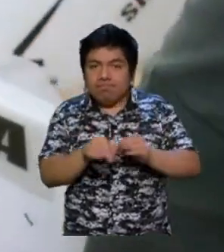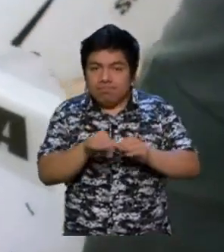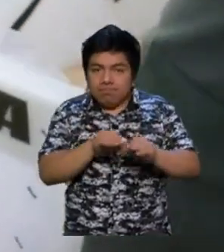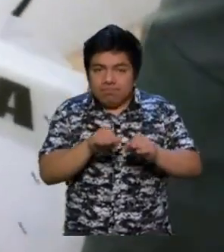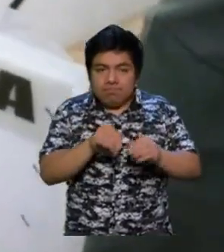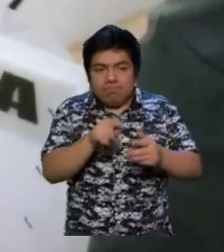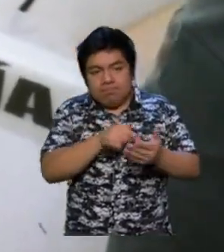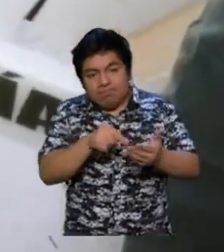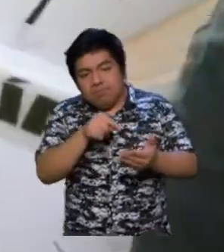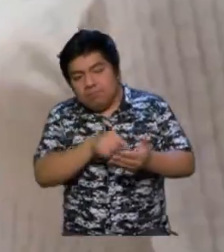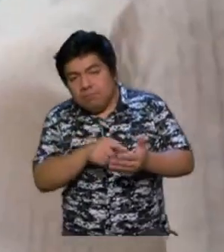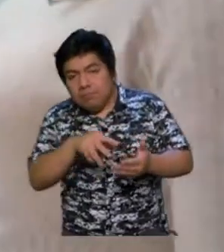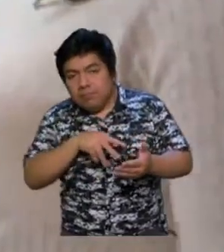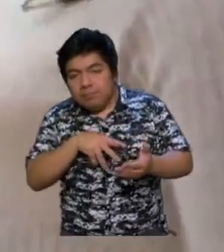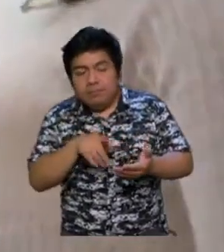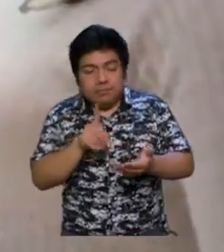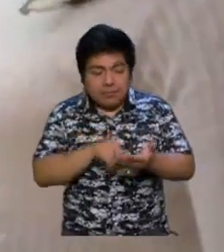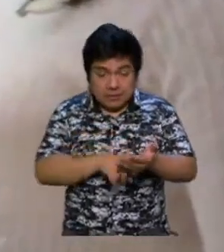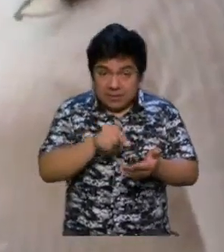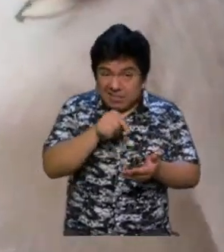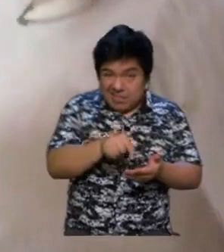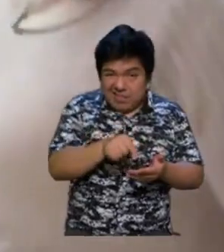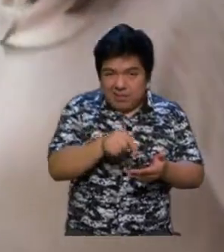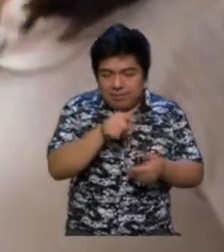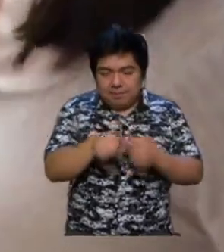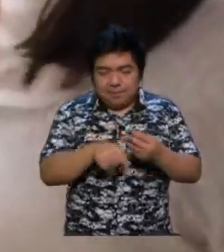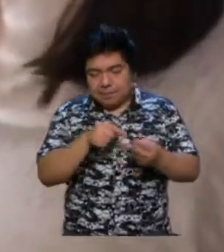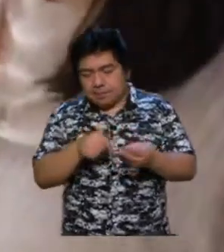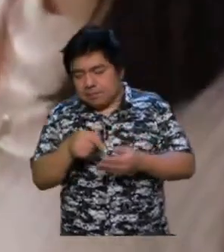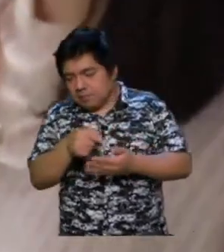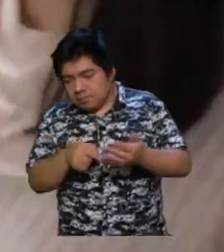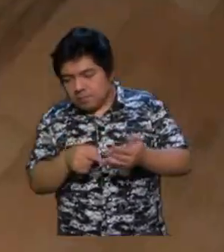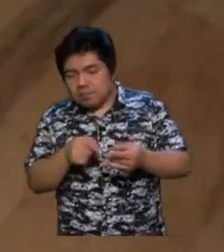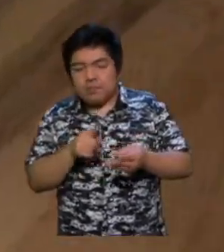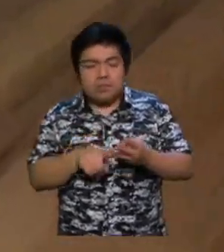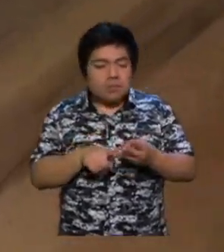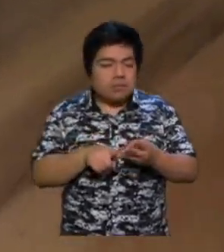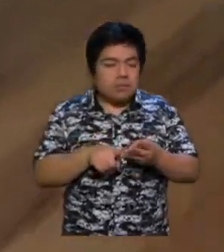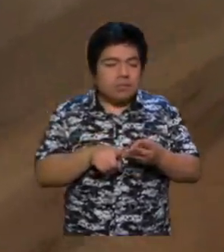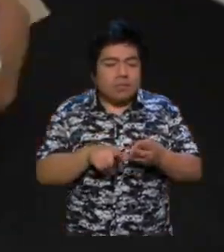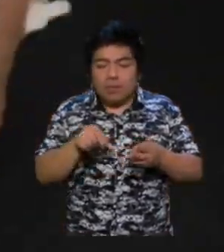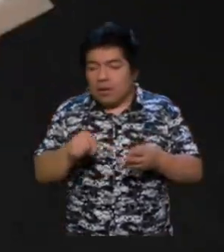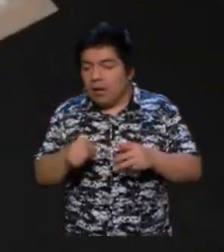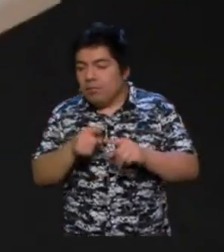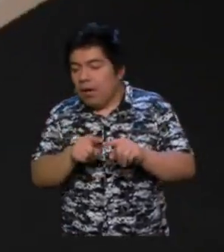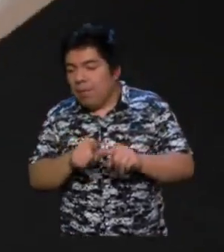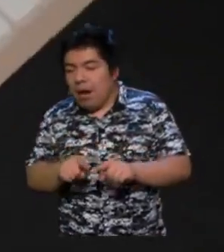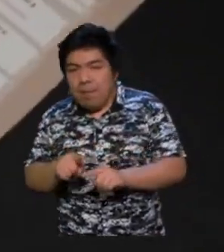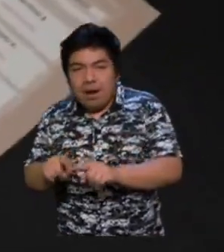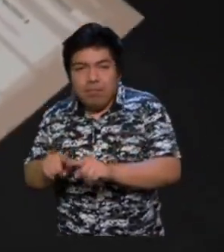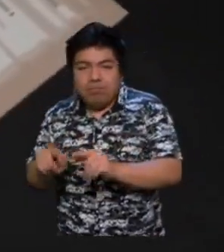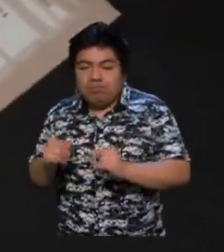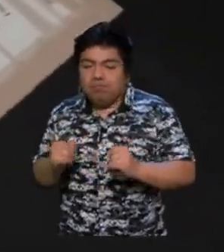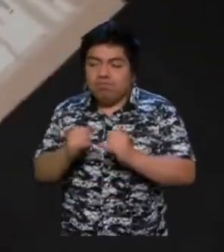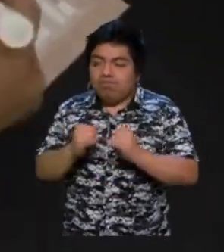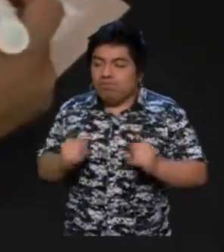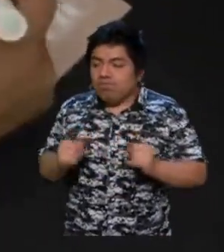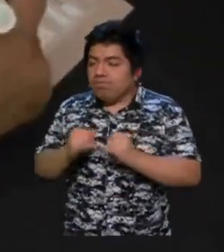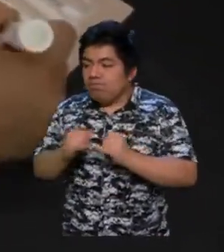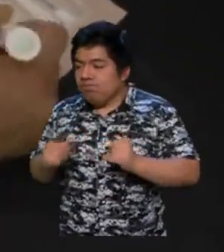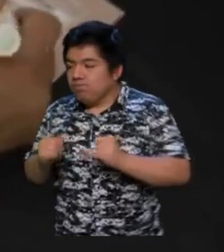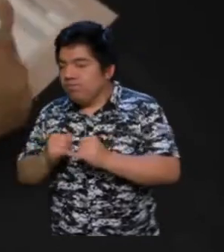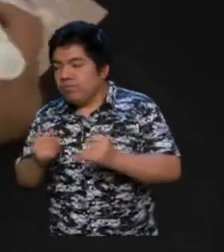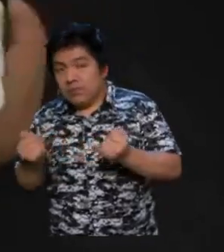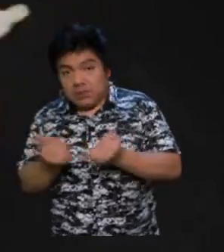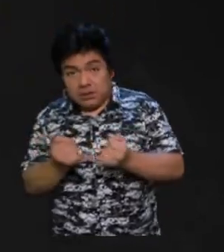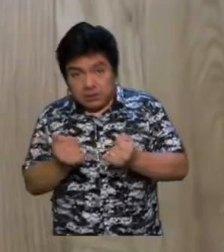para los locales que van a estar, donde van a estar las casillas electorales, las diferentes instancias, incluso donde